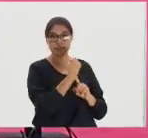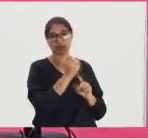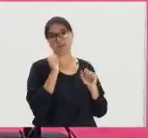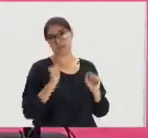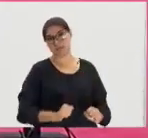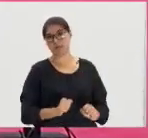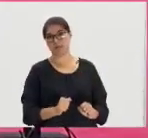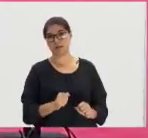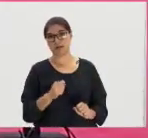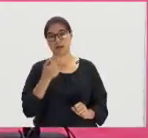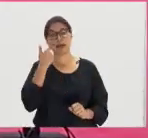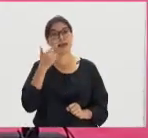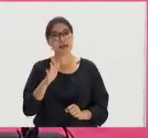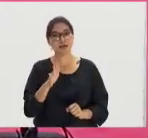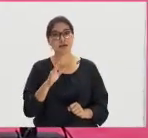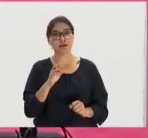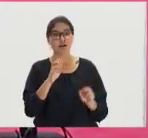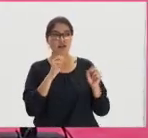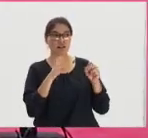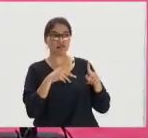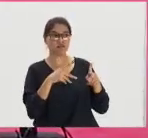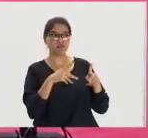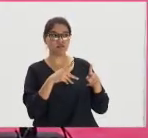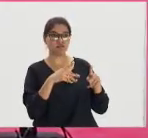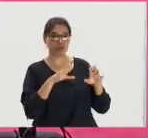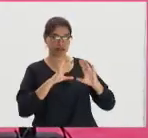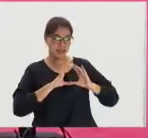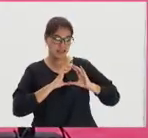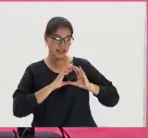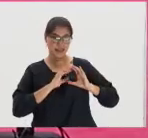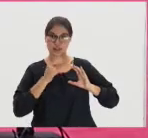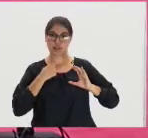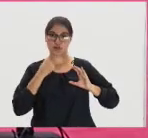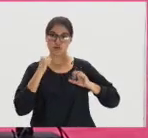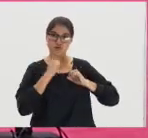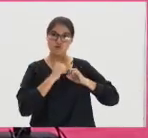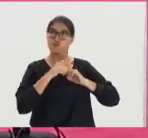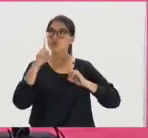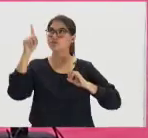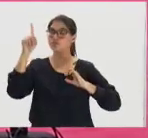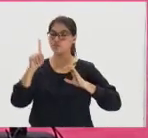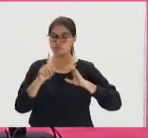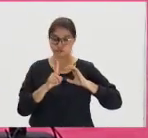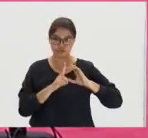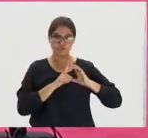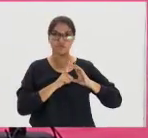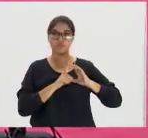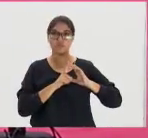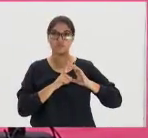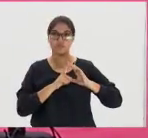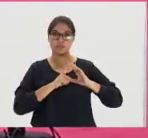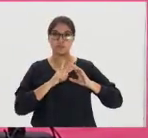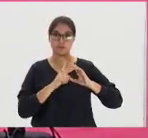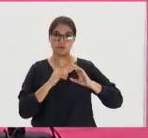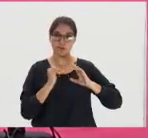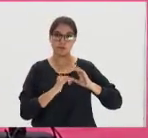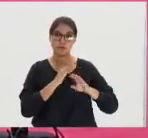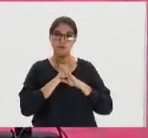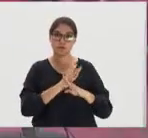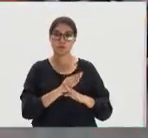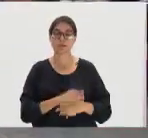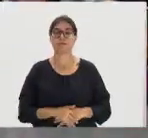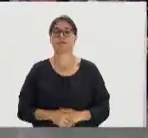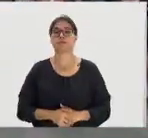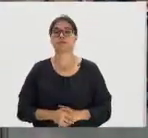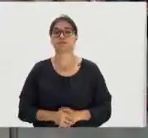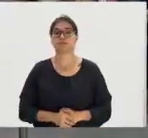Cierre las ventanas de su corazón. Los teléfonos inteligentes que tenemos ahora, ¿eh? Usted se mete a una app